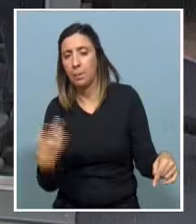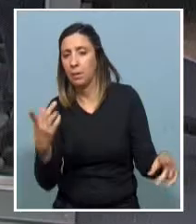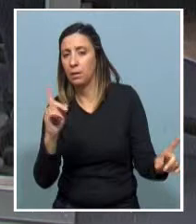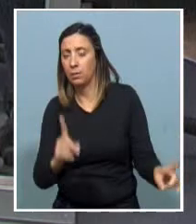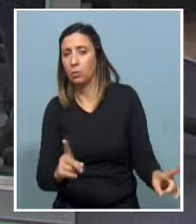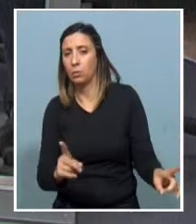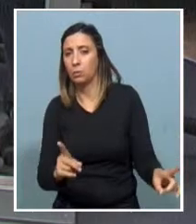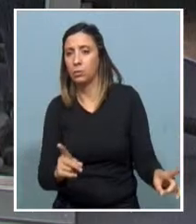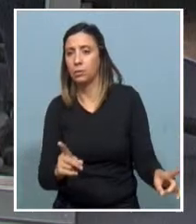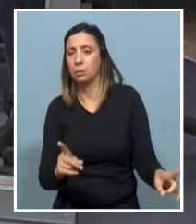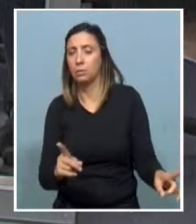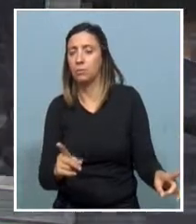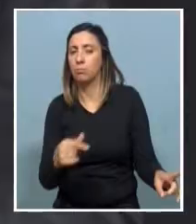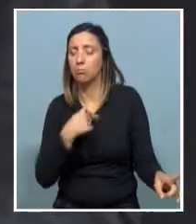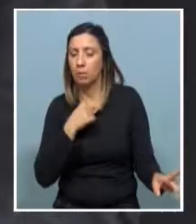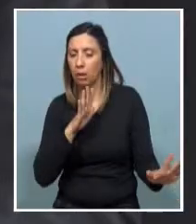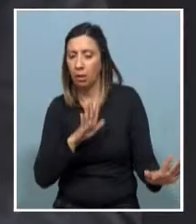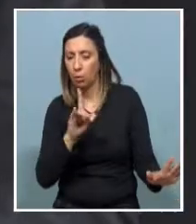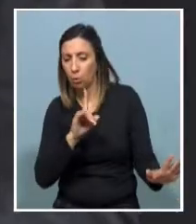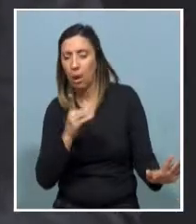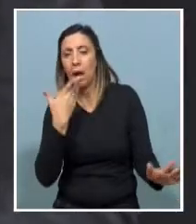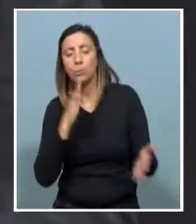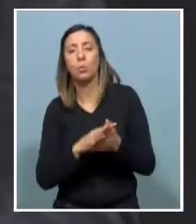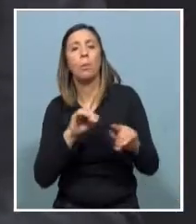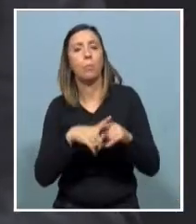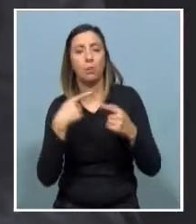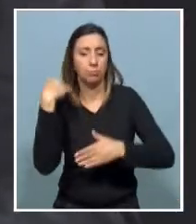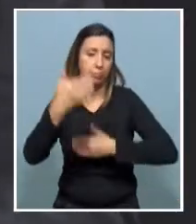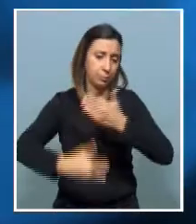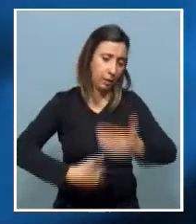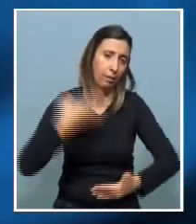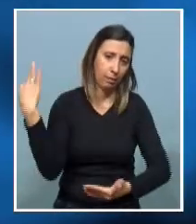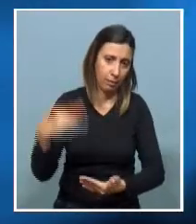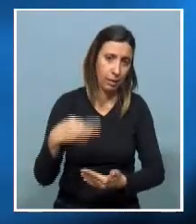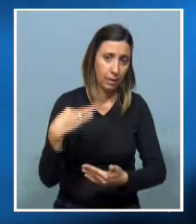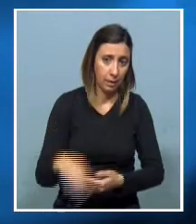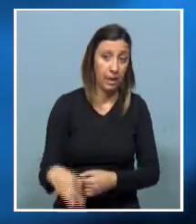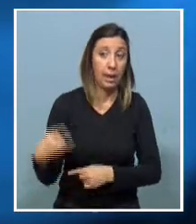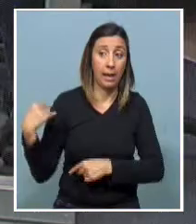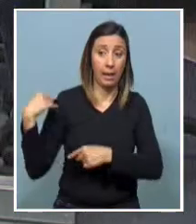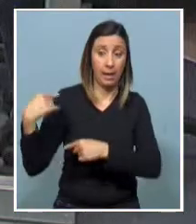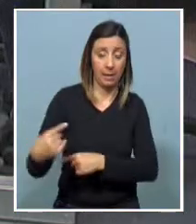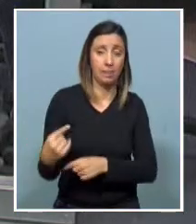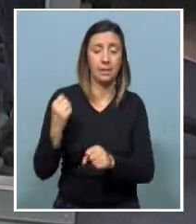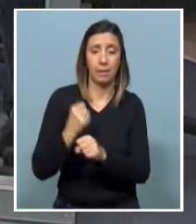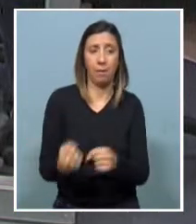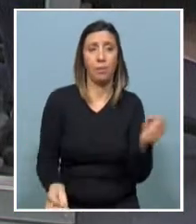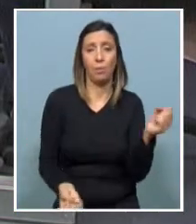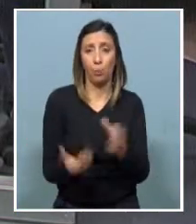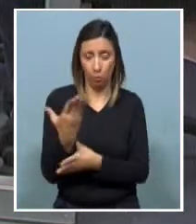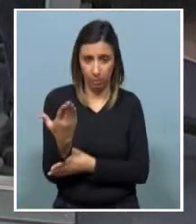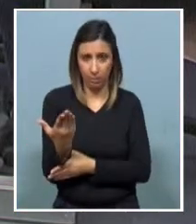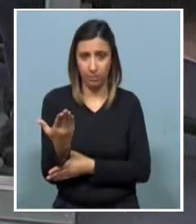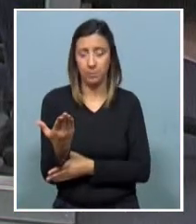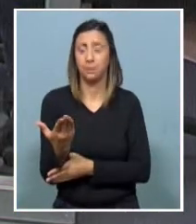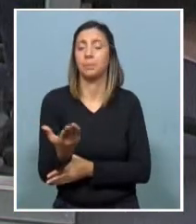también no nos quedamos en eso. Estamos hablando acá de políticas activas que tienen a la generación, que es lo más importante, fuente de trabajo, mano de obra local,